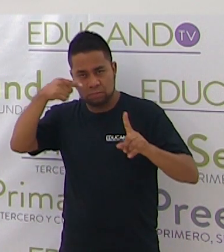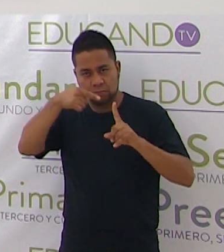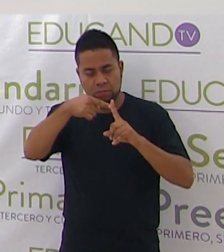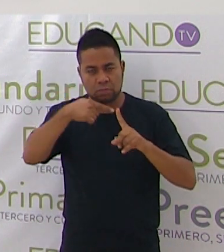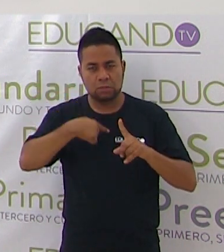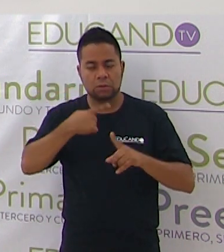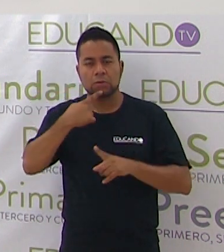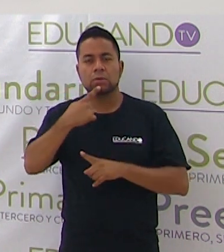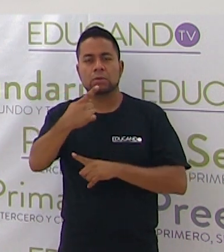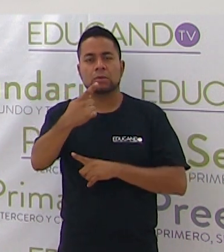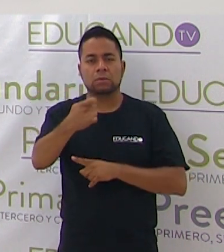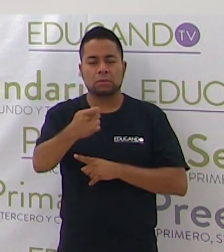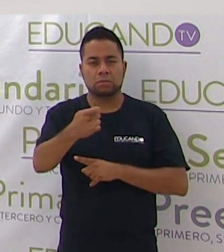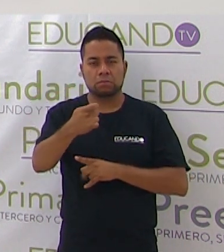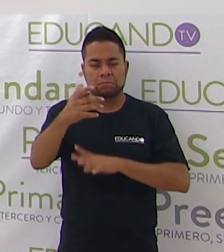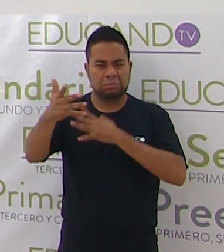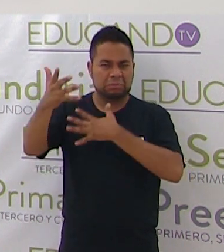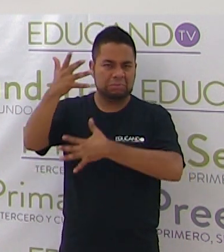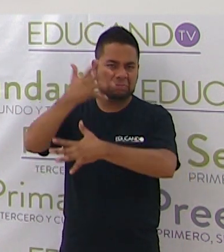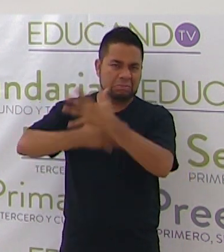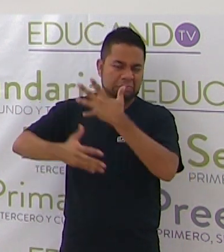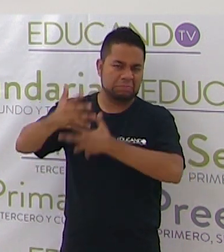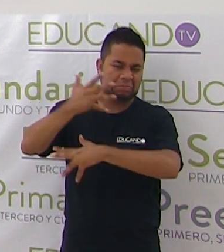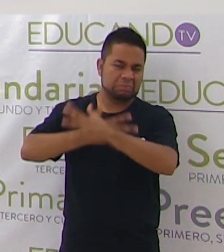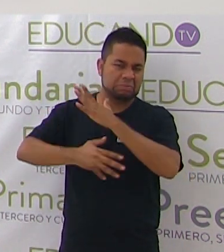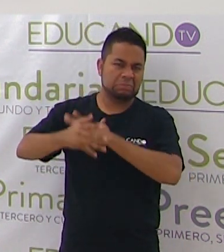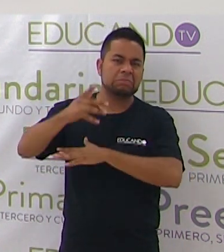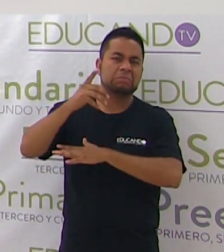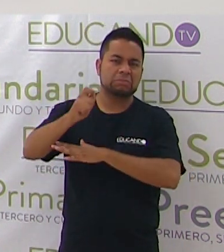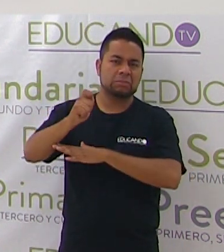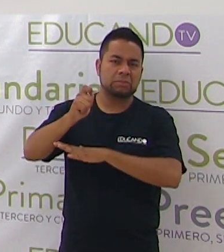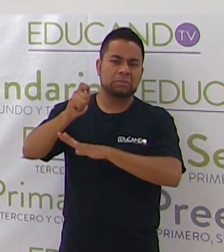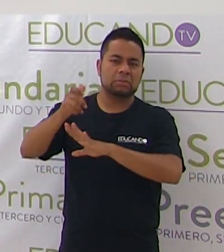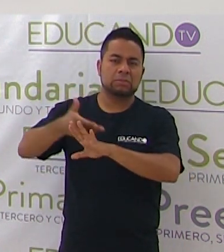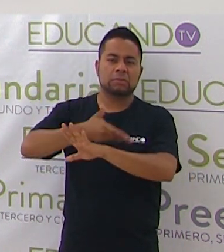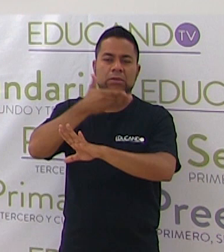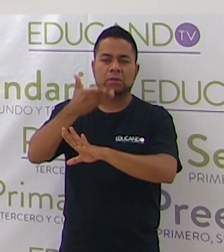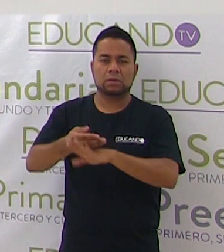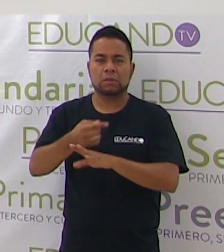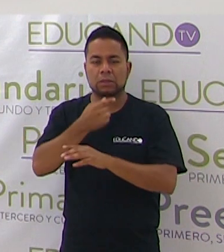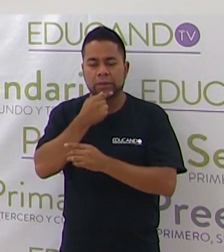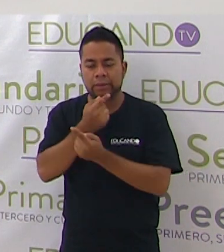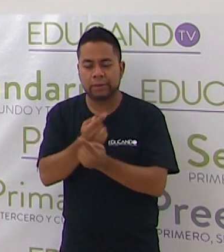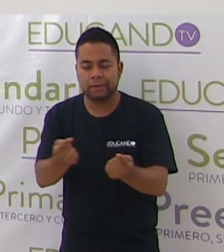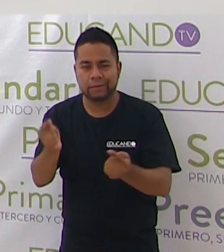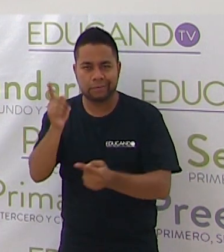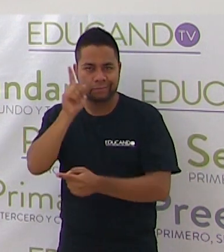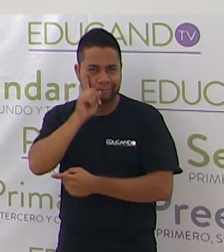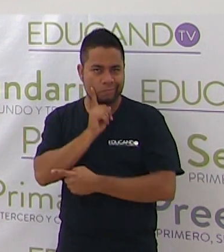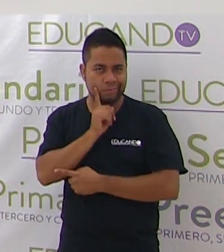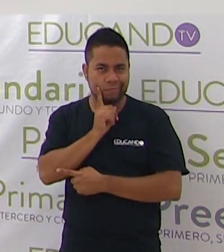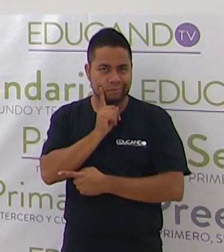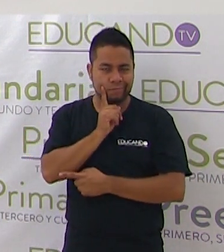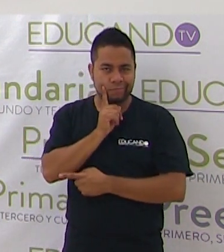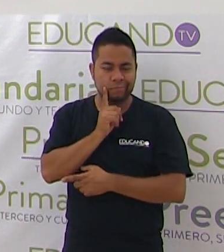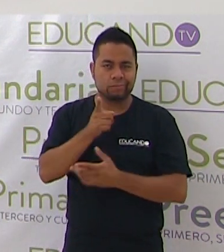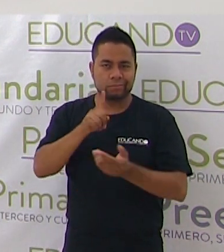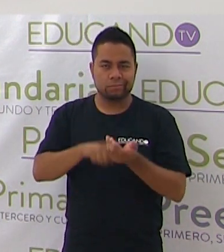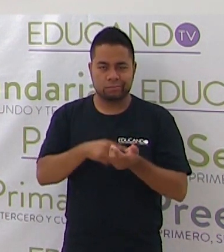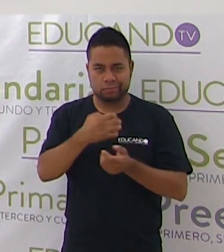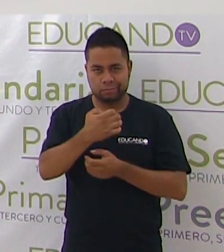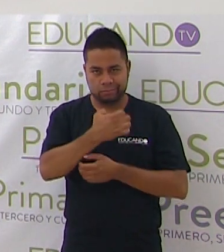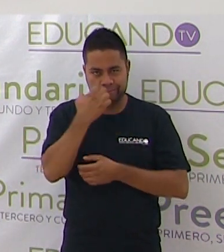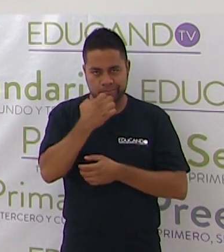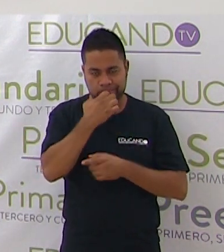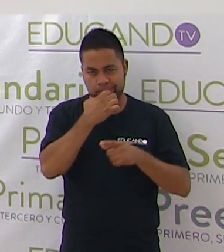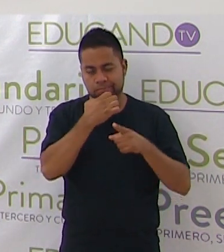que la violencia de género es la violencia que se ejerce en contra de las niñas dentro de las